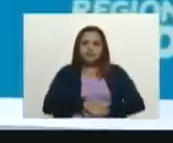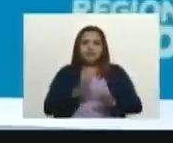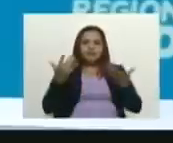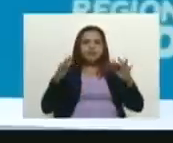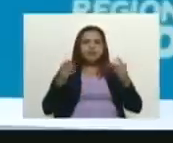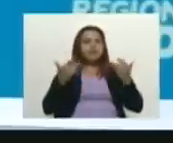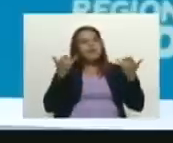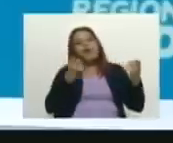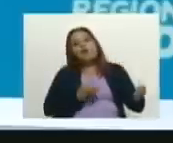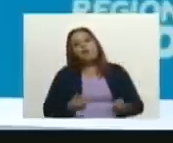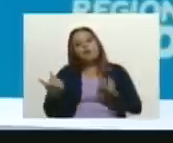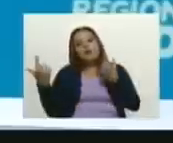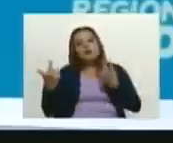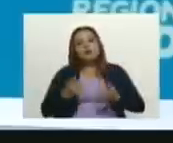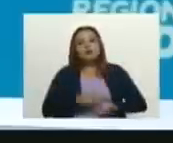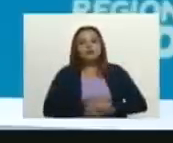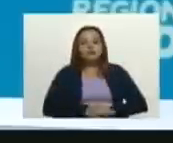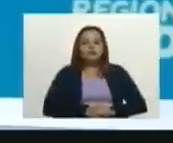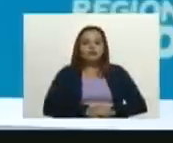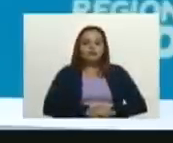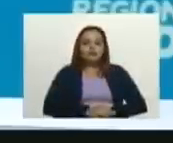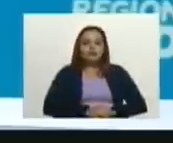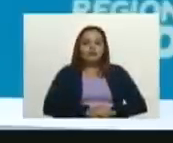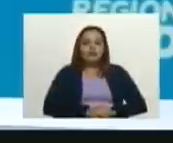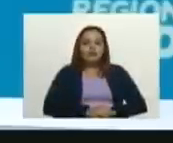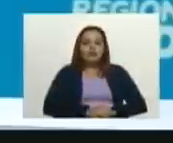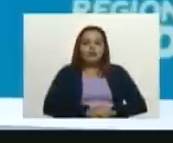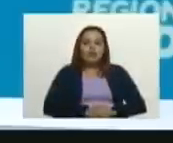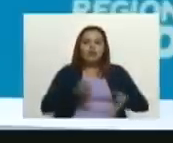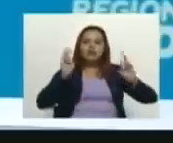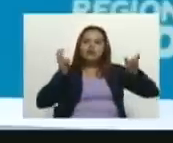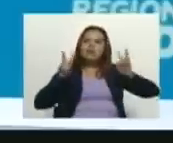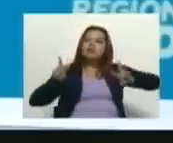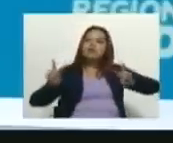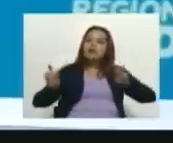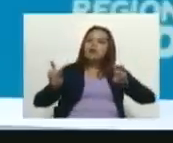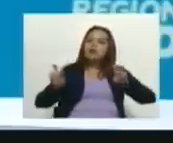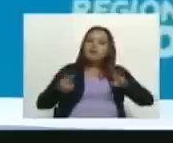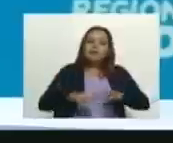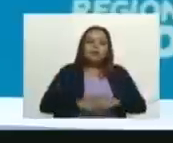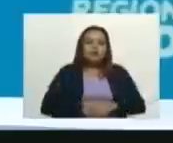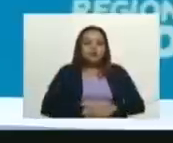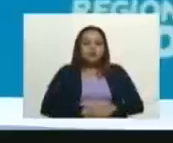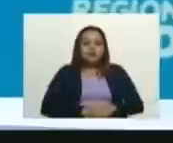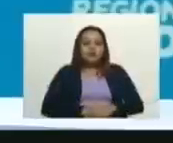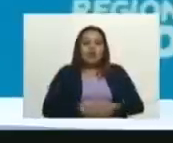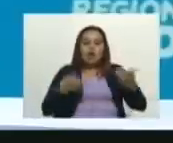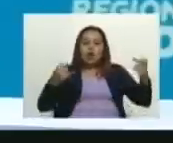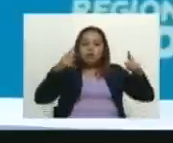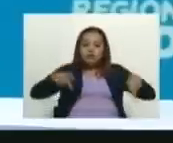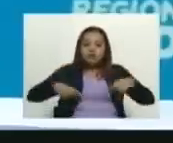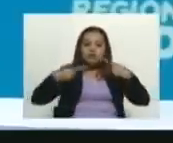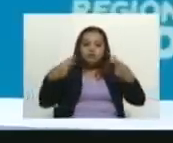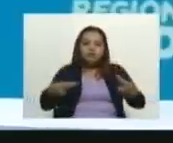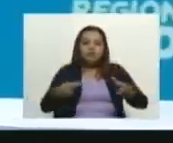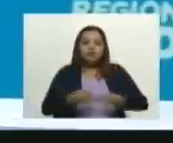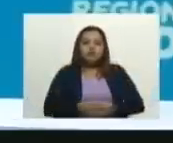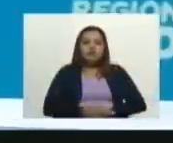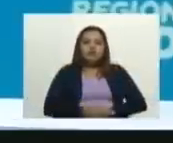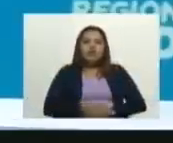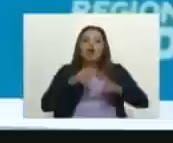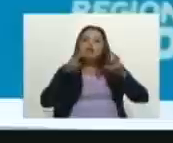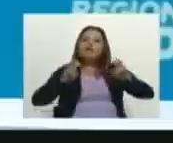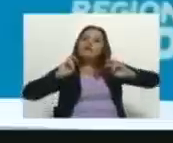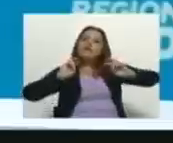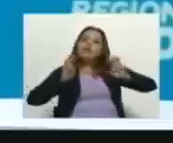Y ahora nos vamos a un segmento nuevo. Estamos innovando. Y los segmentos